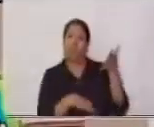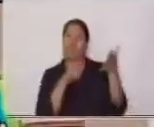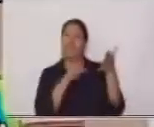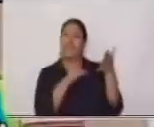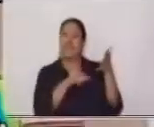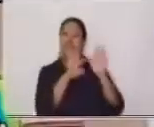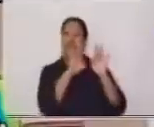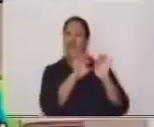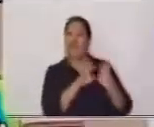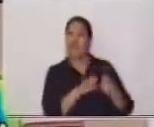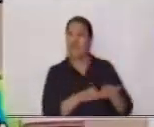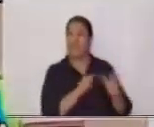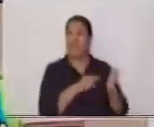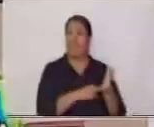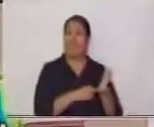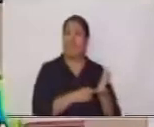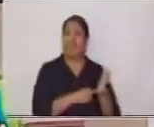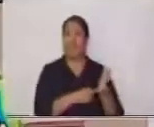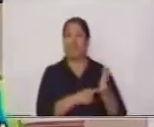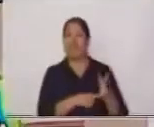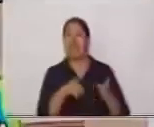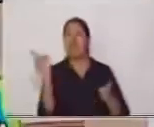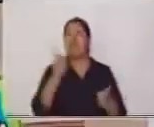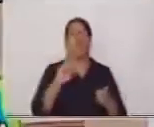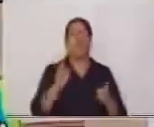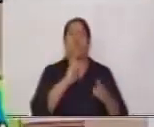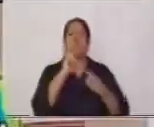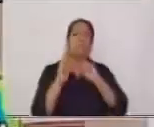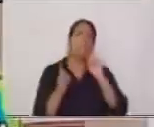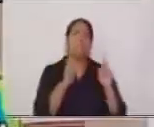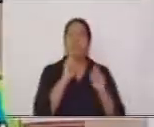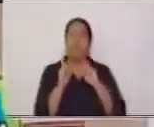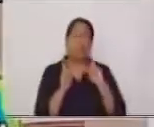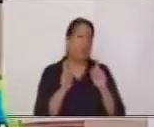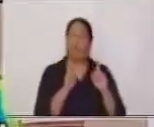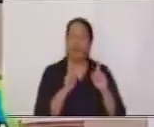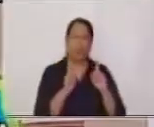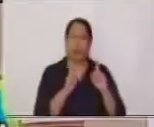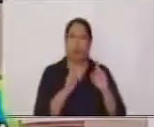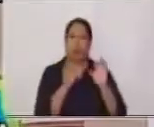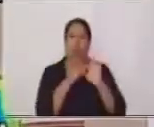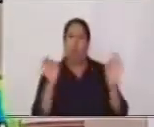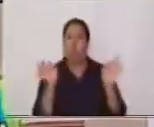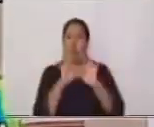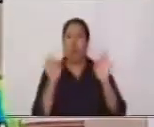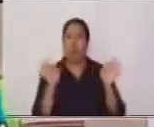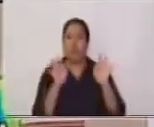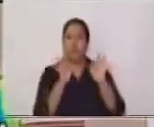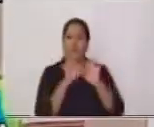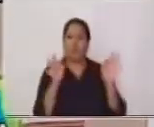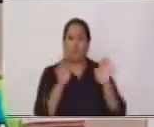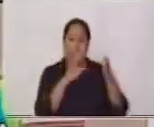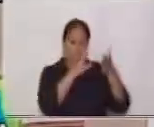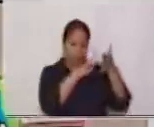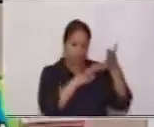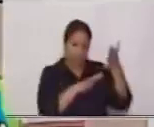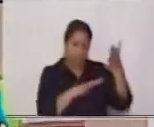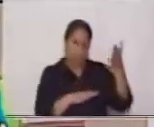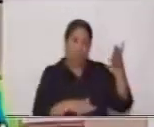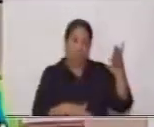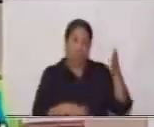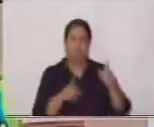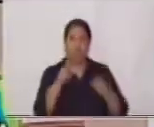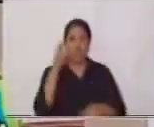desarrollo de una narración no se hace en forma de pregunta. Si tienes que citar quién fue, en este caso, ¿te recuerdas cómo